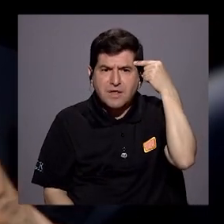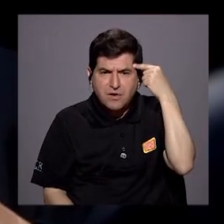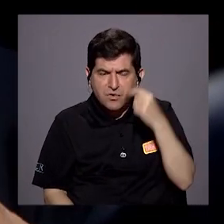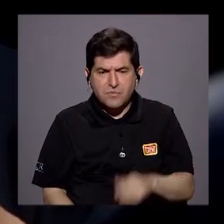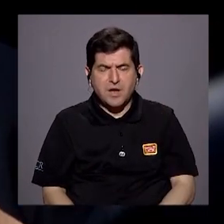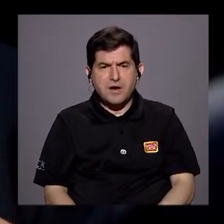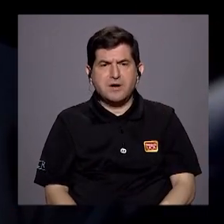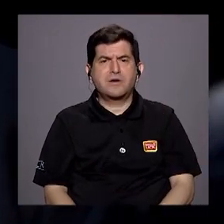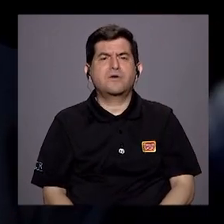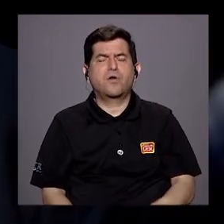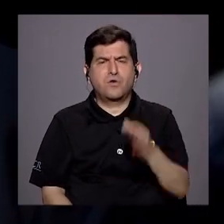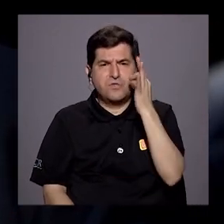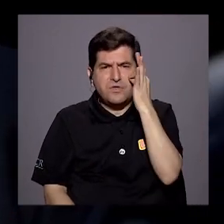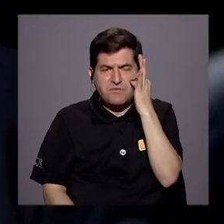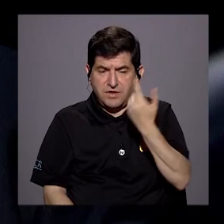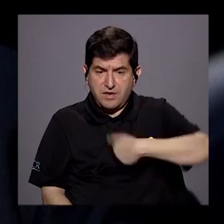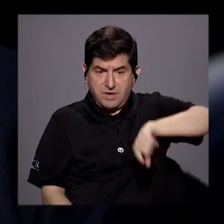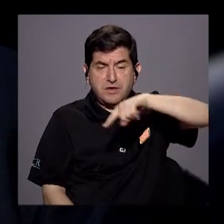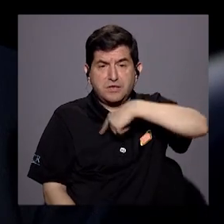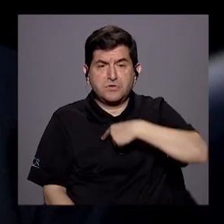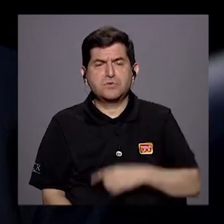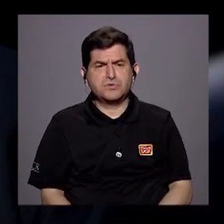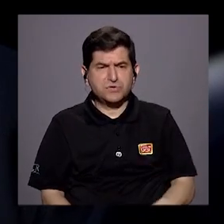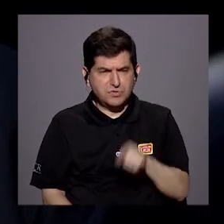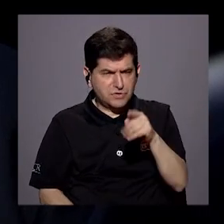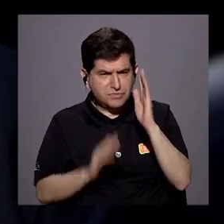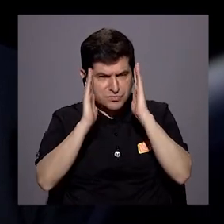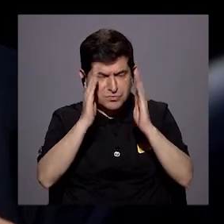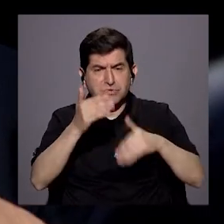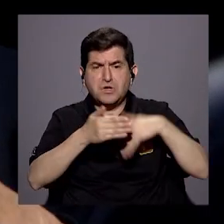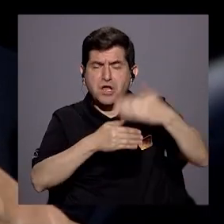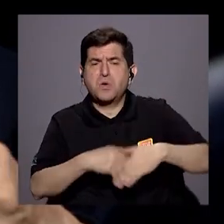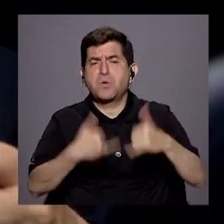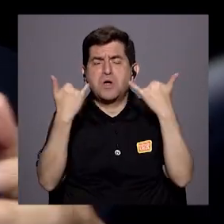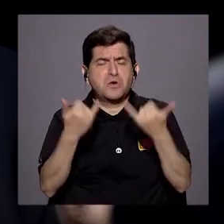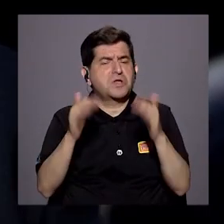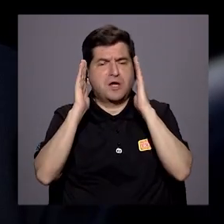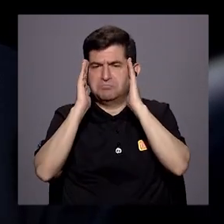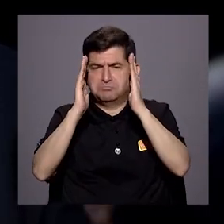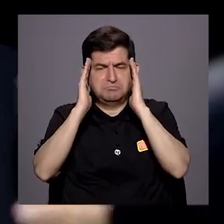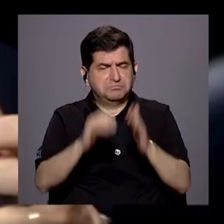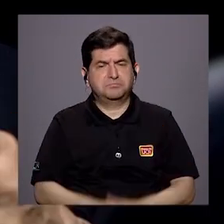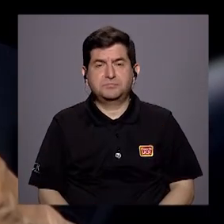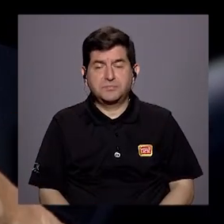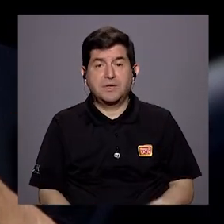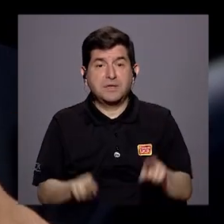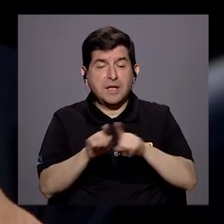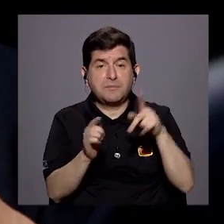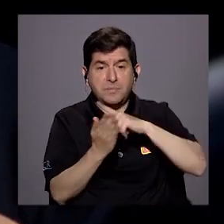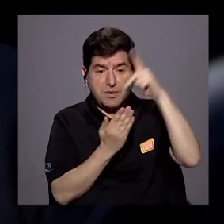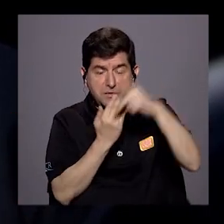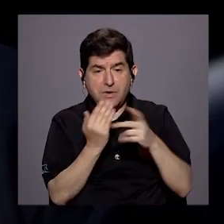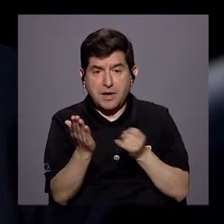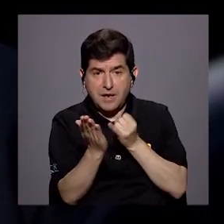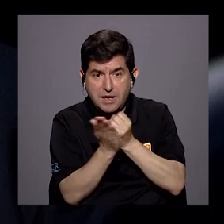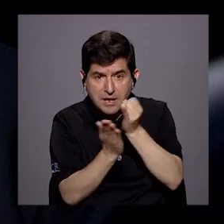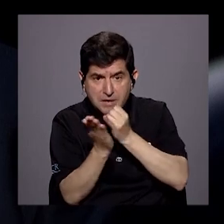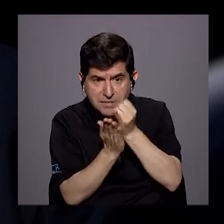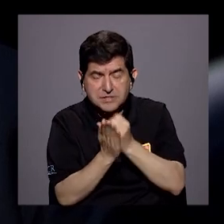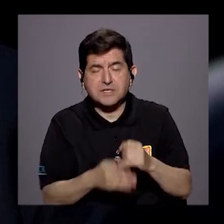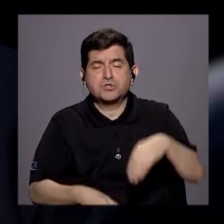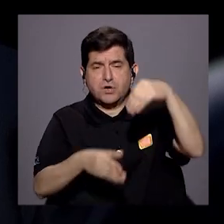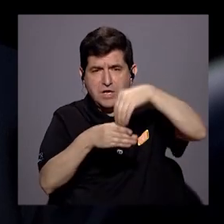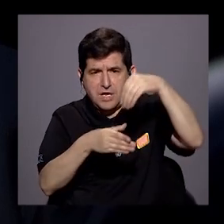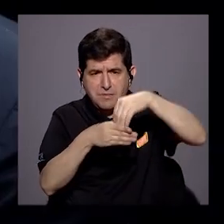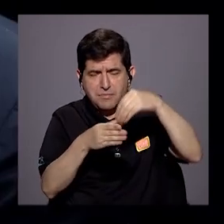extra administración con josé maría figueres que no flame mucho vuelo y que después se ha dejado caer en programas de análisis de la